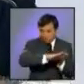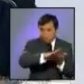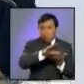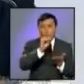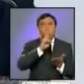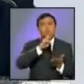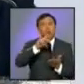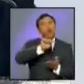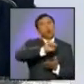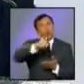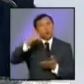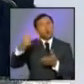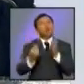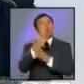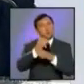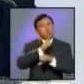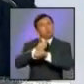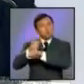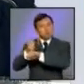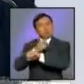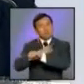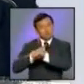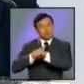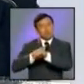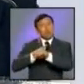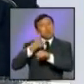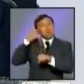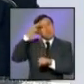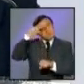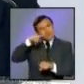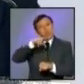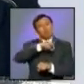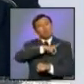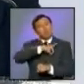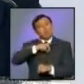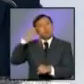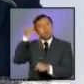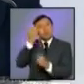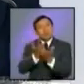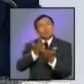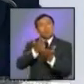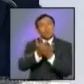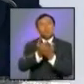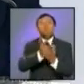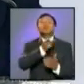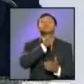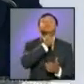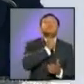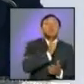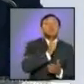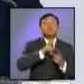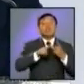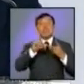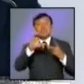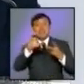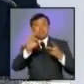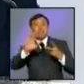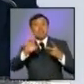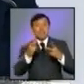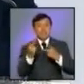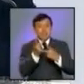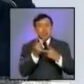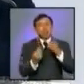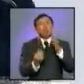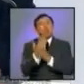Gobierno Federal que le pregunten a la familia muño de esa no habló la Josefina